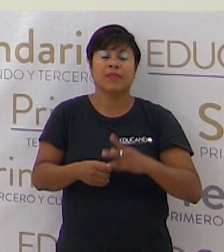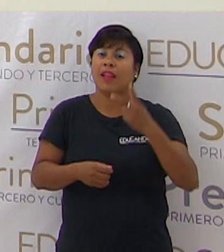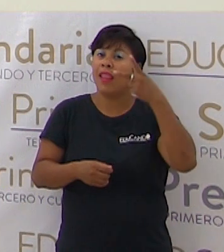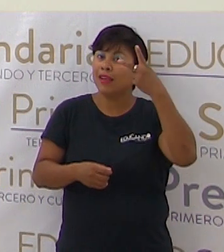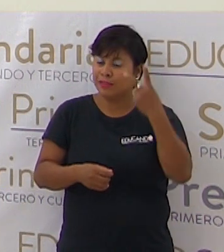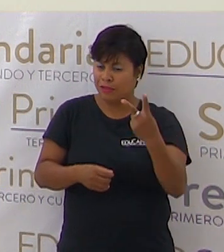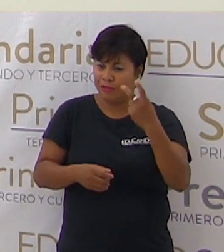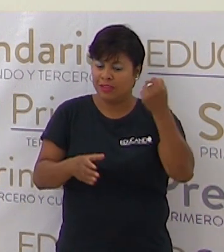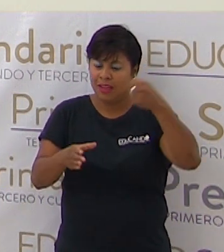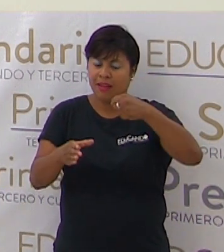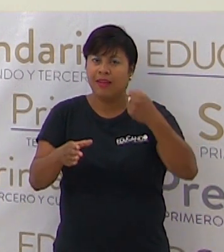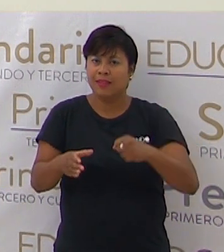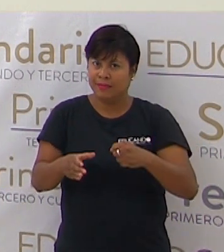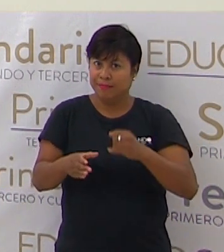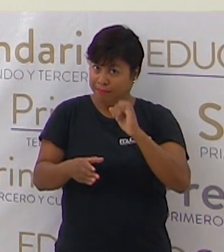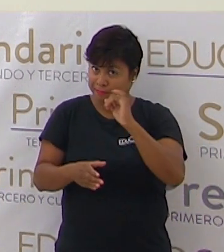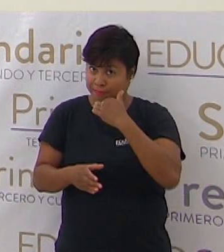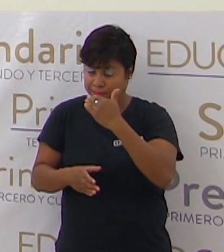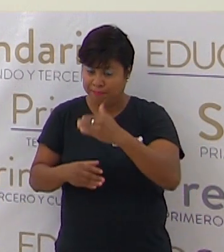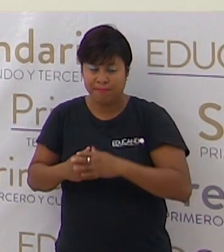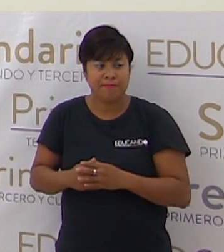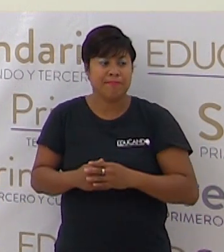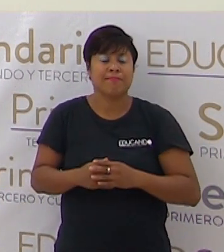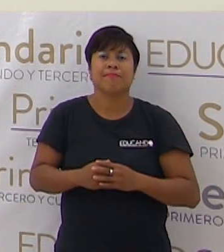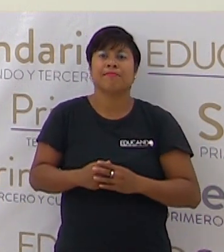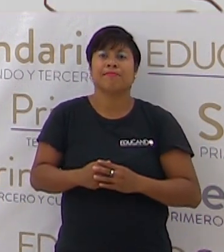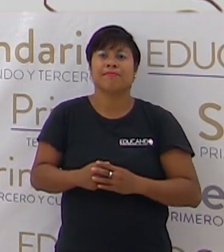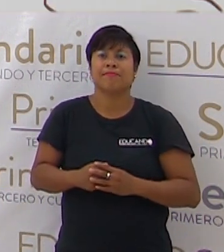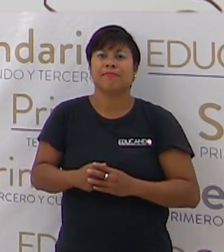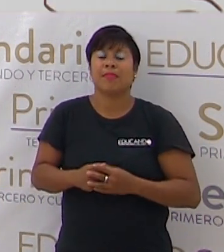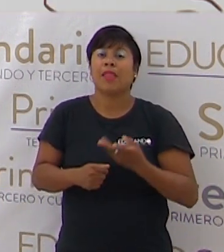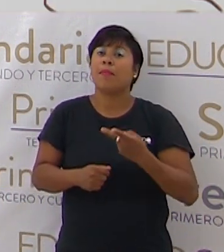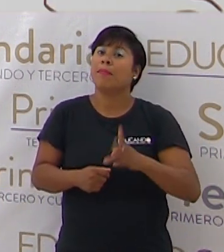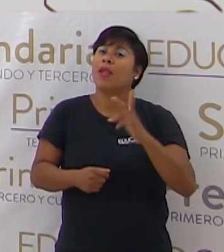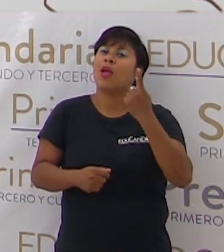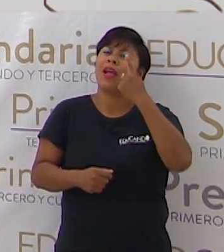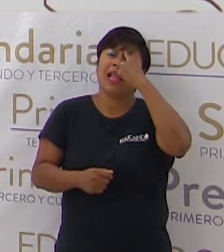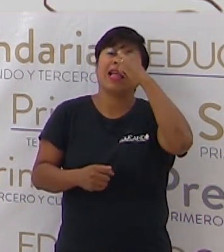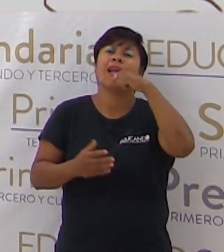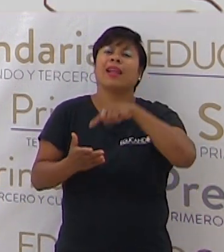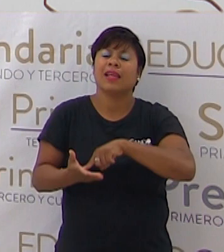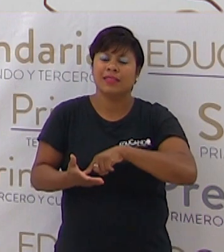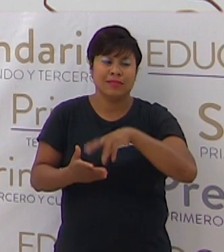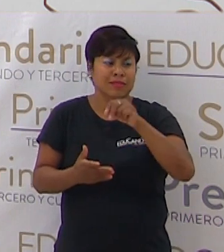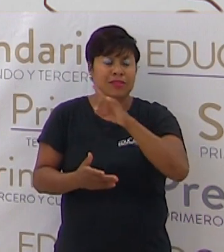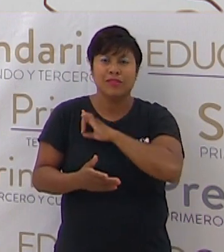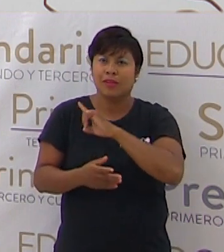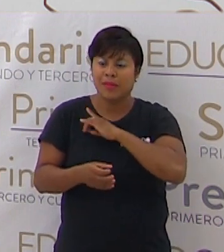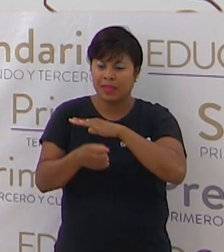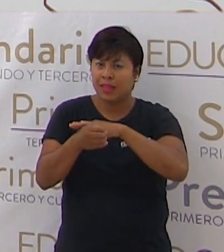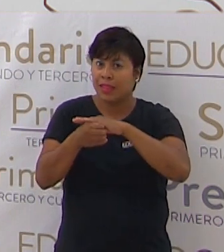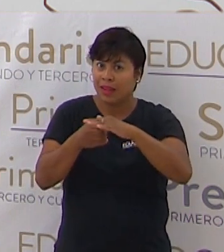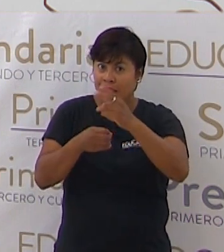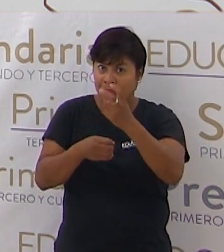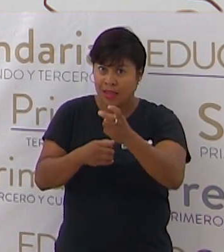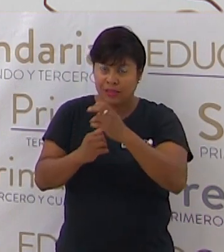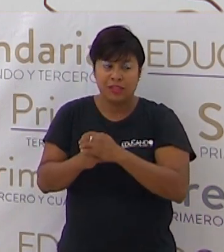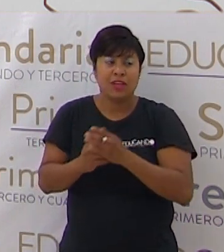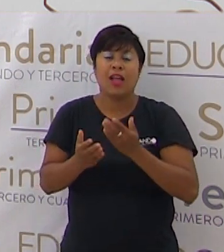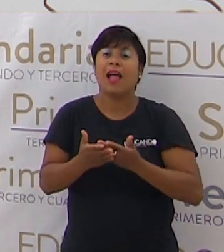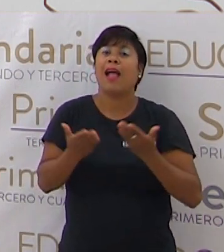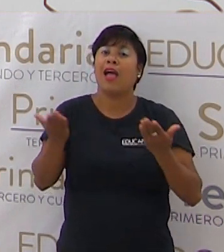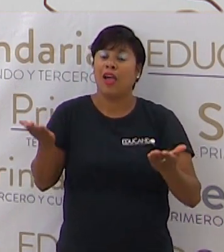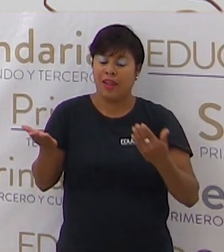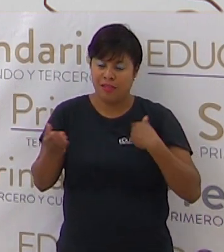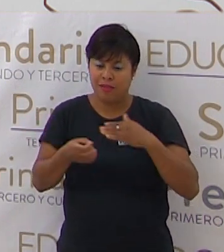las dos jarras, ¿verdad? Ah, pero ¿qué crees? No voy a llenar solamente dos jarras. Ahora